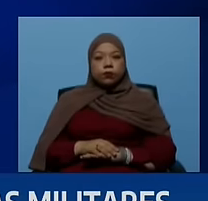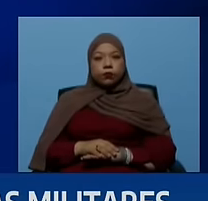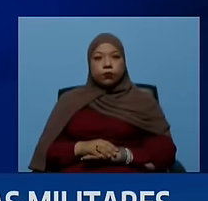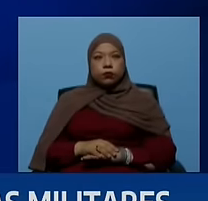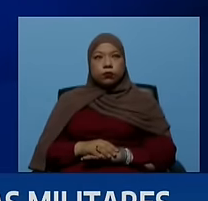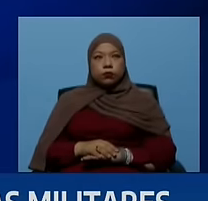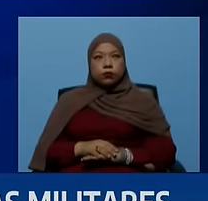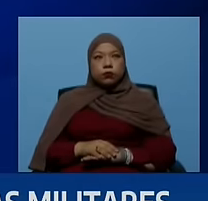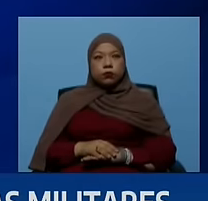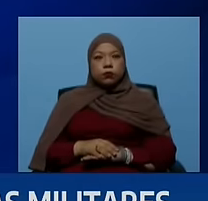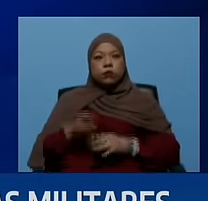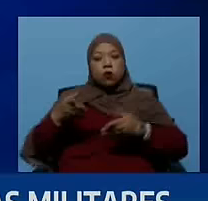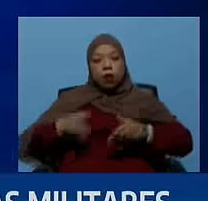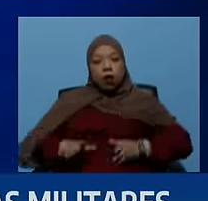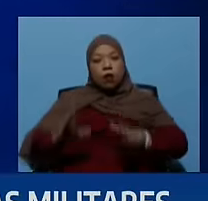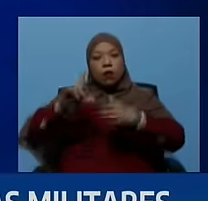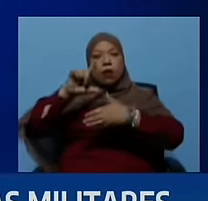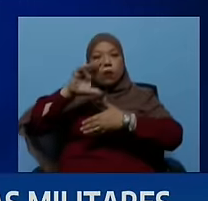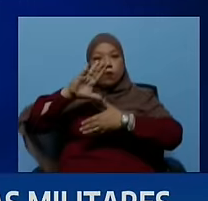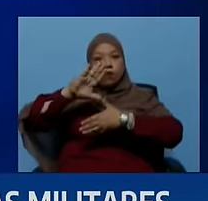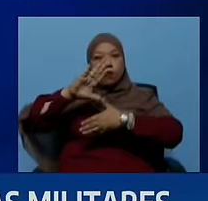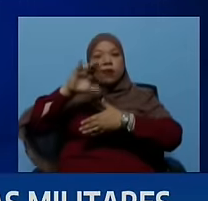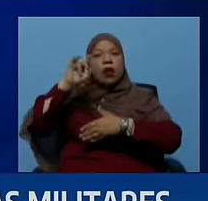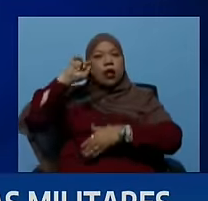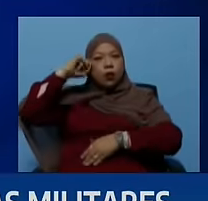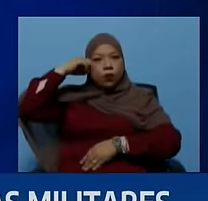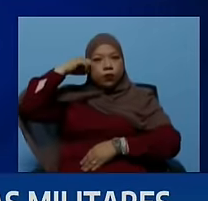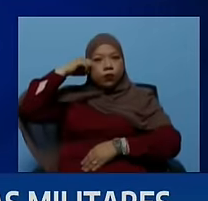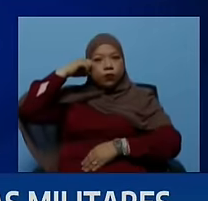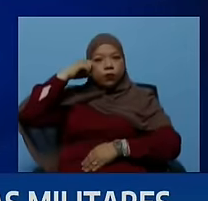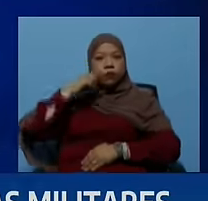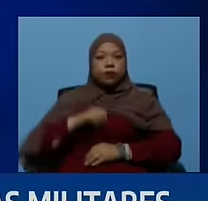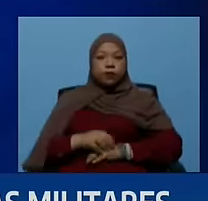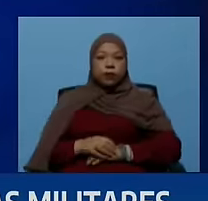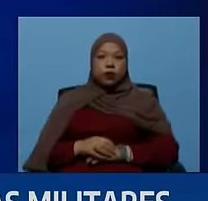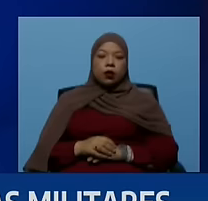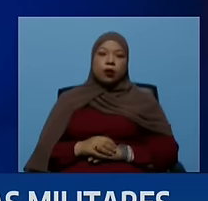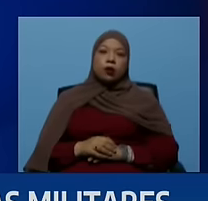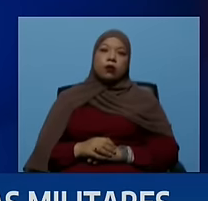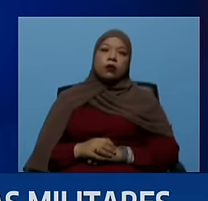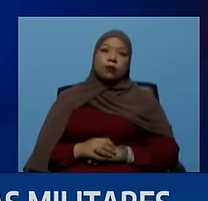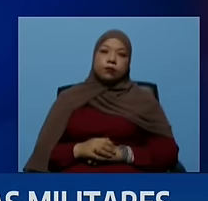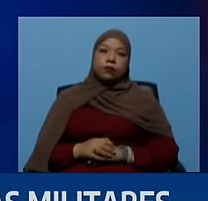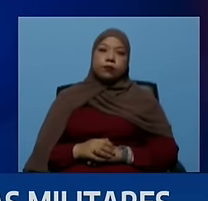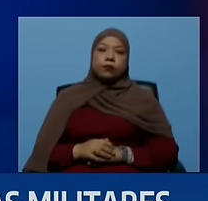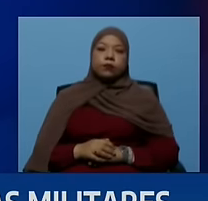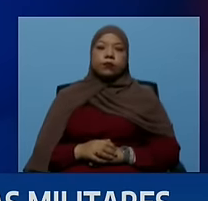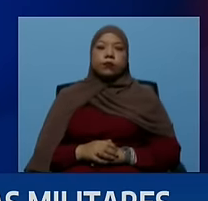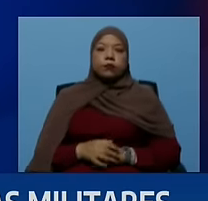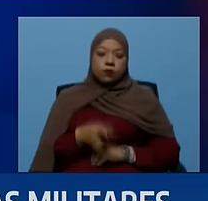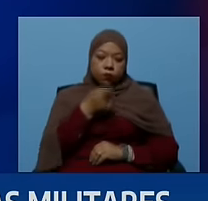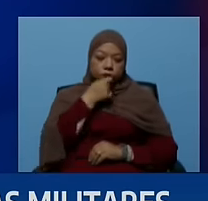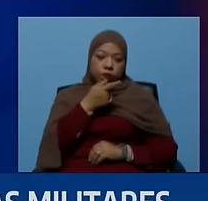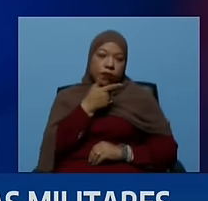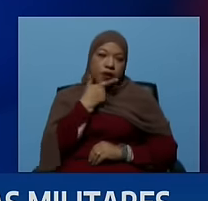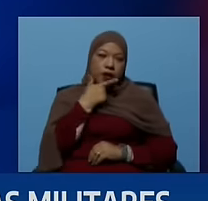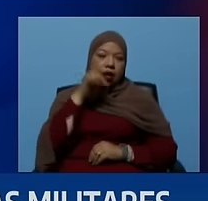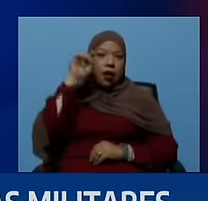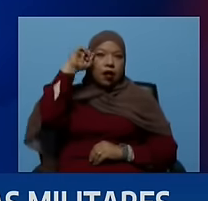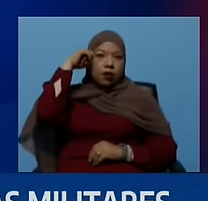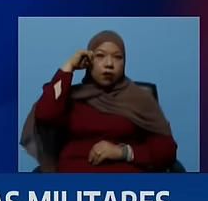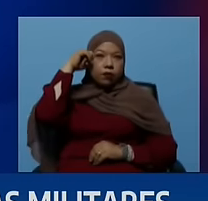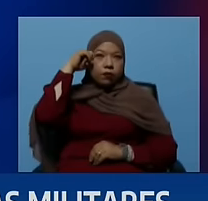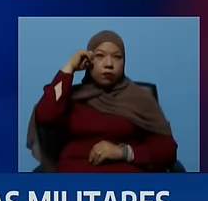Ven a nacer conmigo América te acuerda Ah bueno Es una belleza recordar